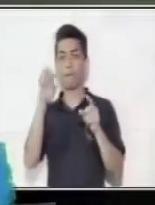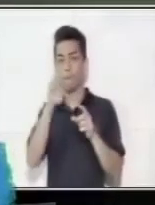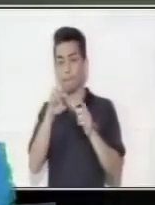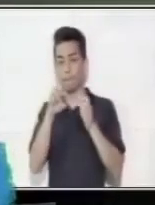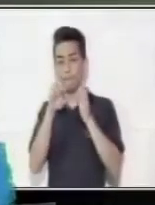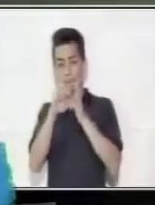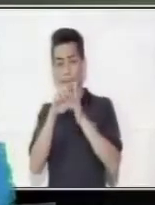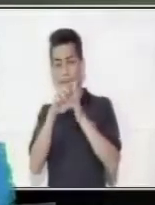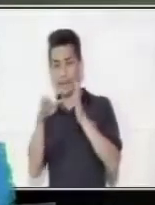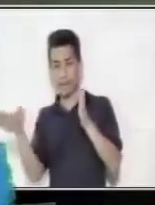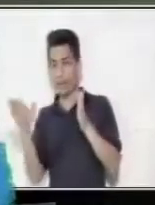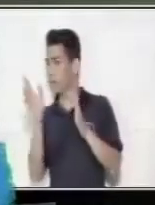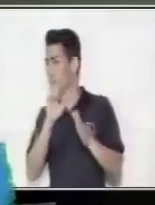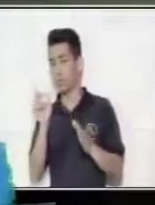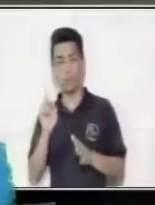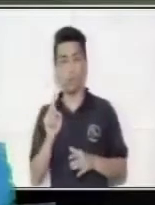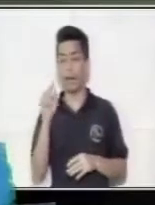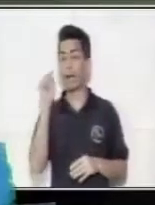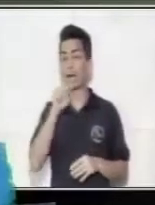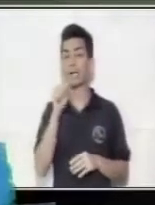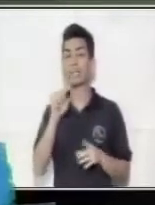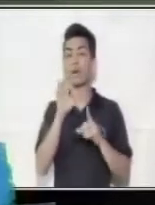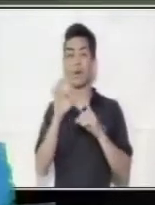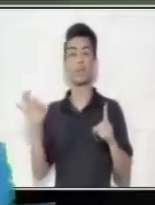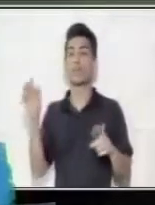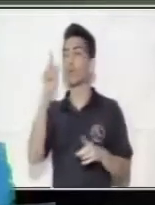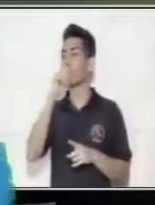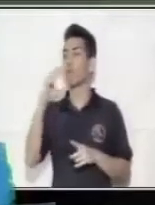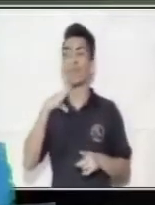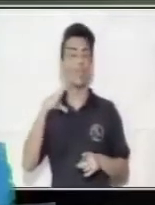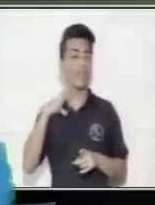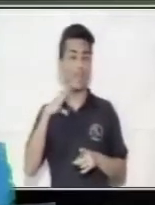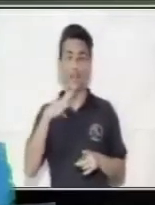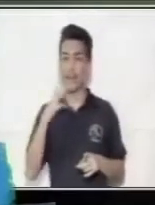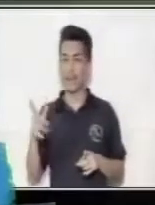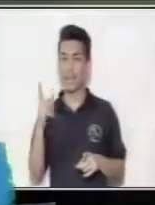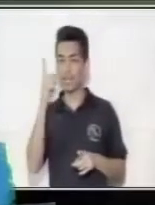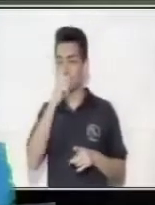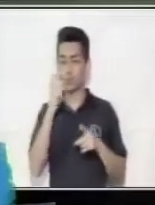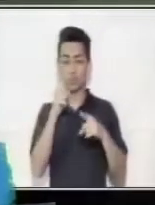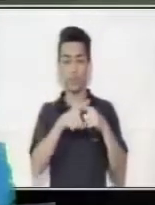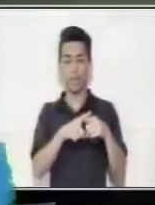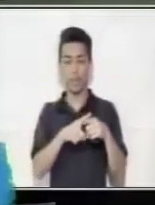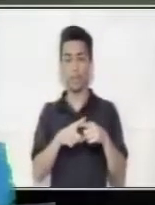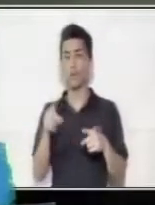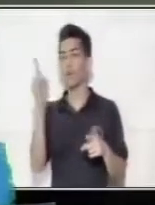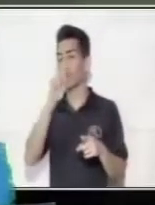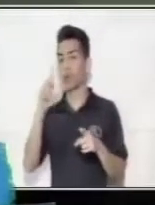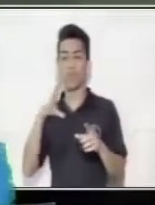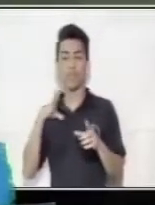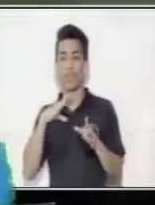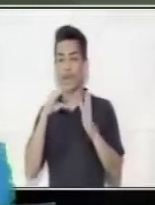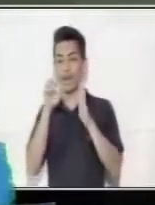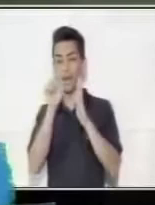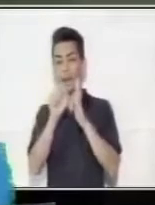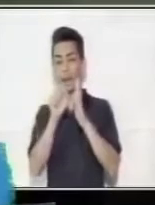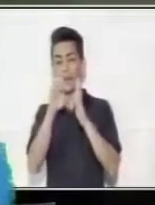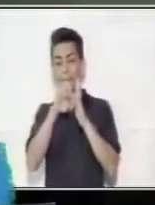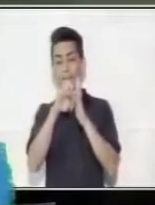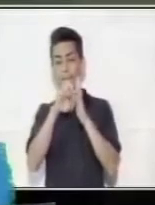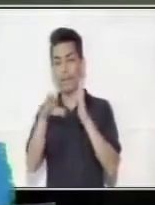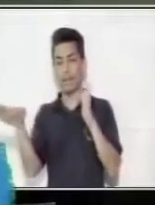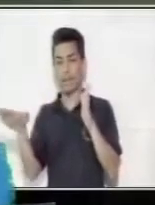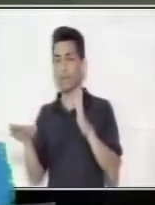Estas oraciones no contienen sujeto y predicado y tampoco las podemos clasificar como frases, sino que va a ser dependiendo